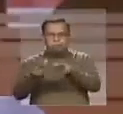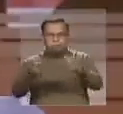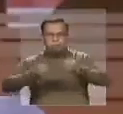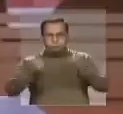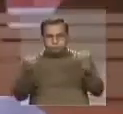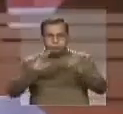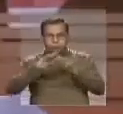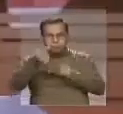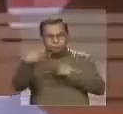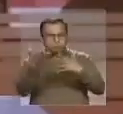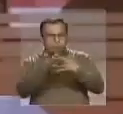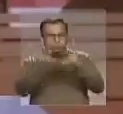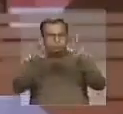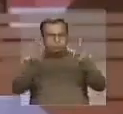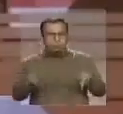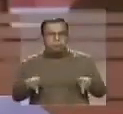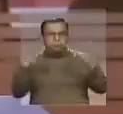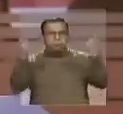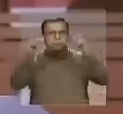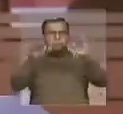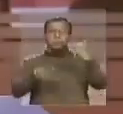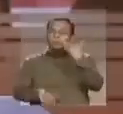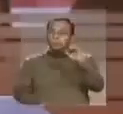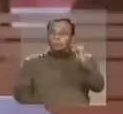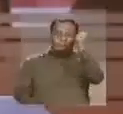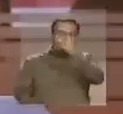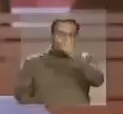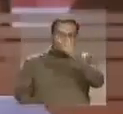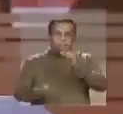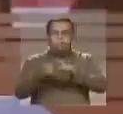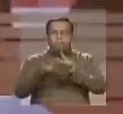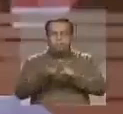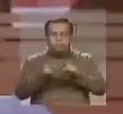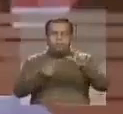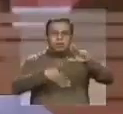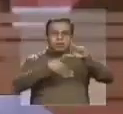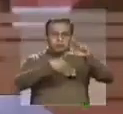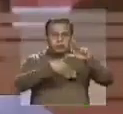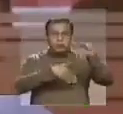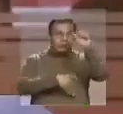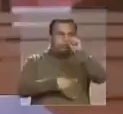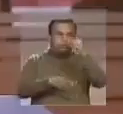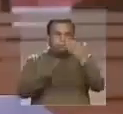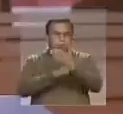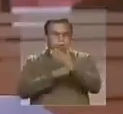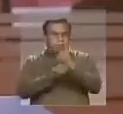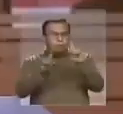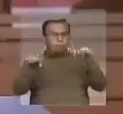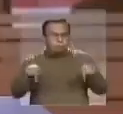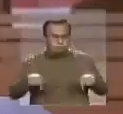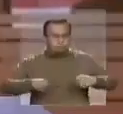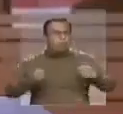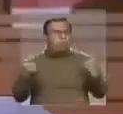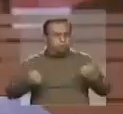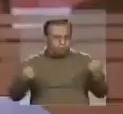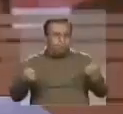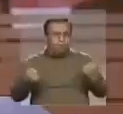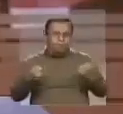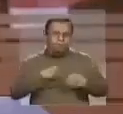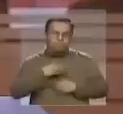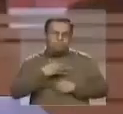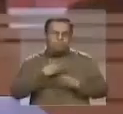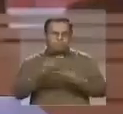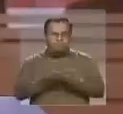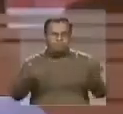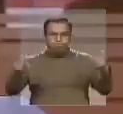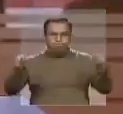Bogotá. Regresamos en segundos para hablar de las mujeres afrodescendientes, afrolatinas y de las problemáticas que viven en Bogotá y las oportunidades que